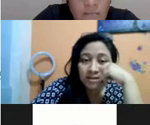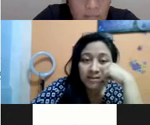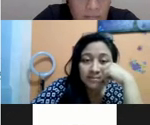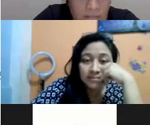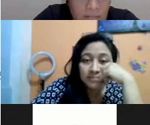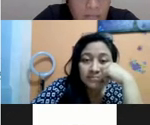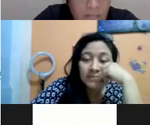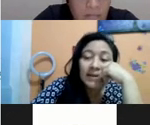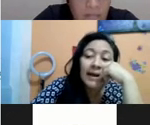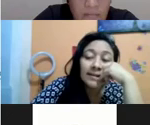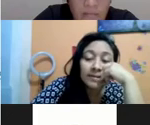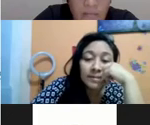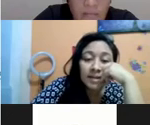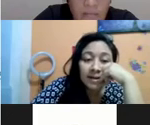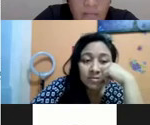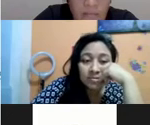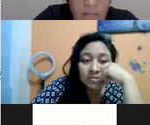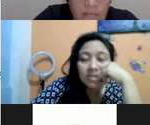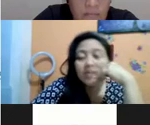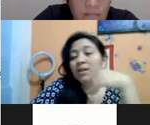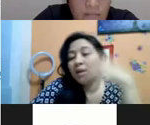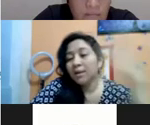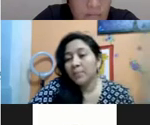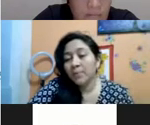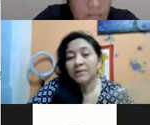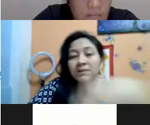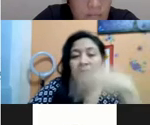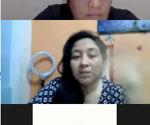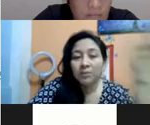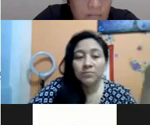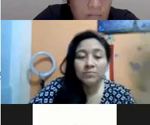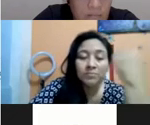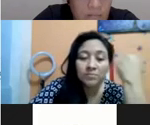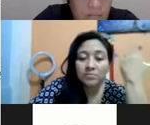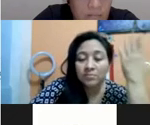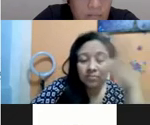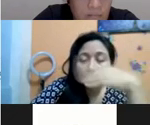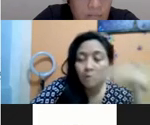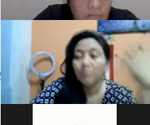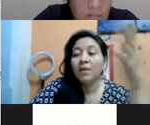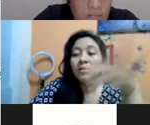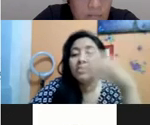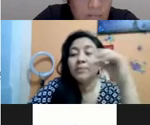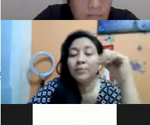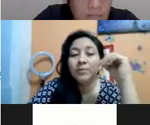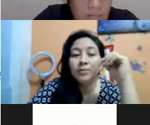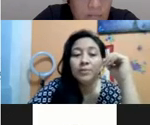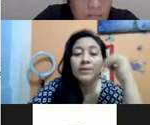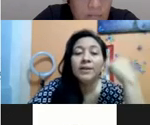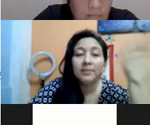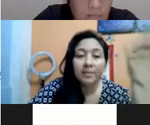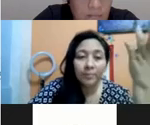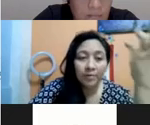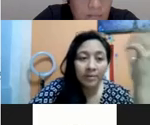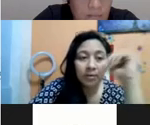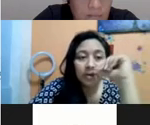el test, al terminarlo y ya después de culminado el tiempo de